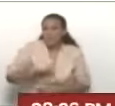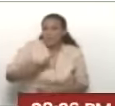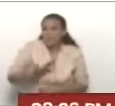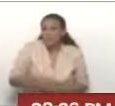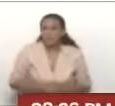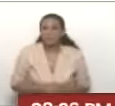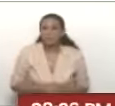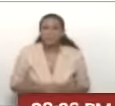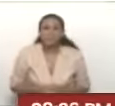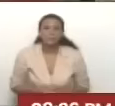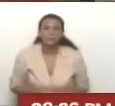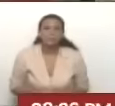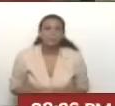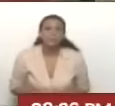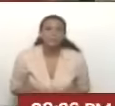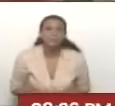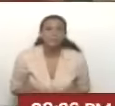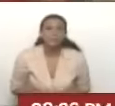importante.